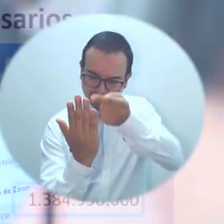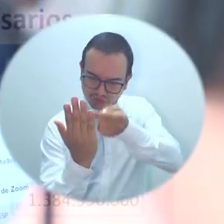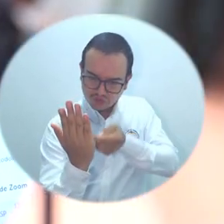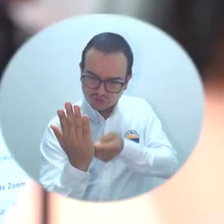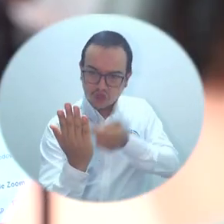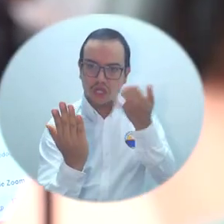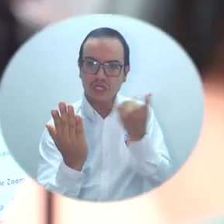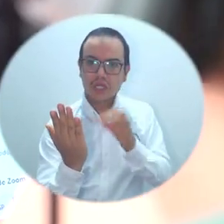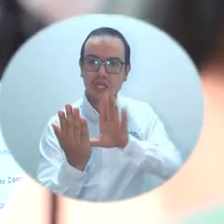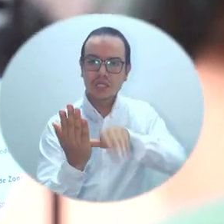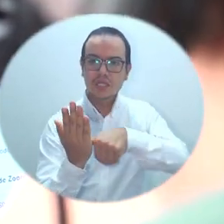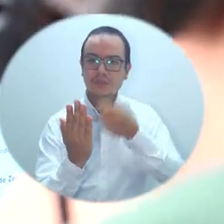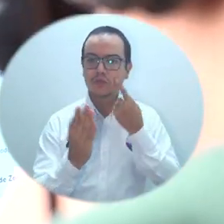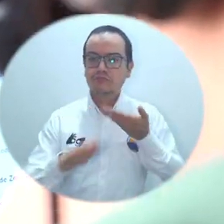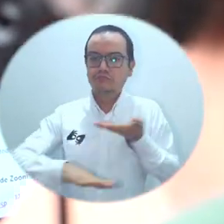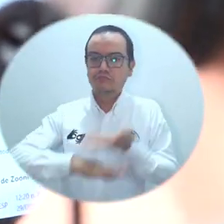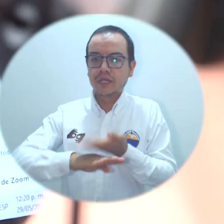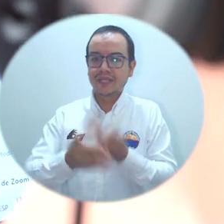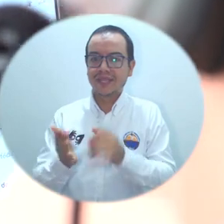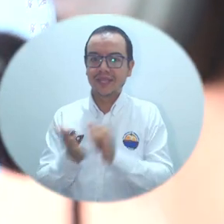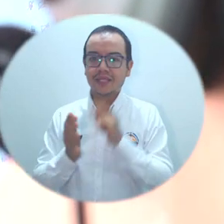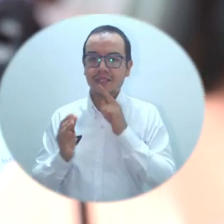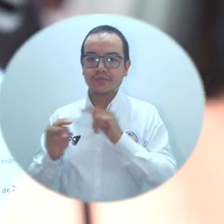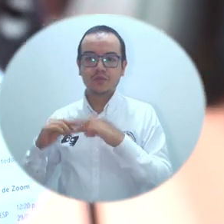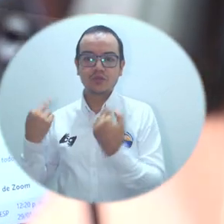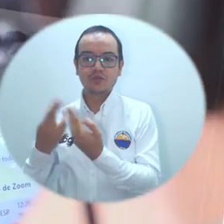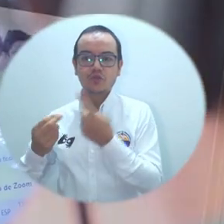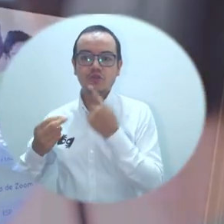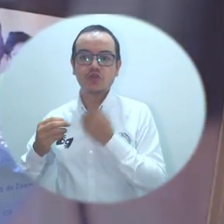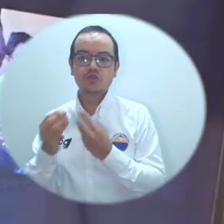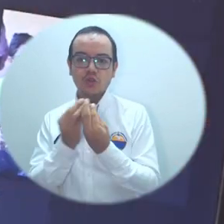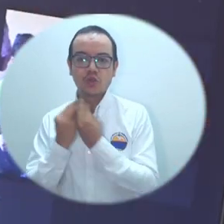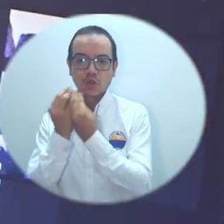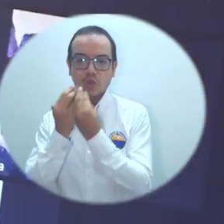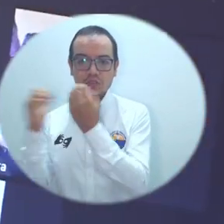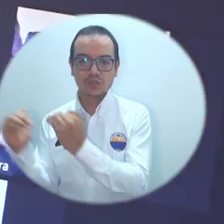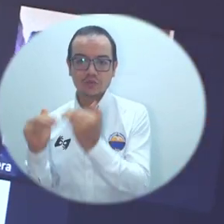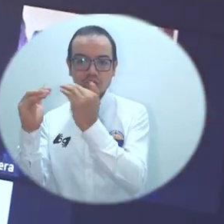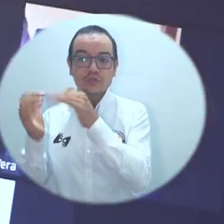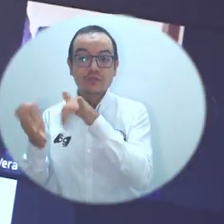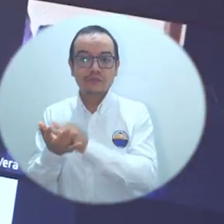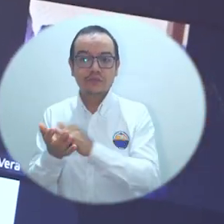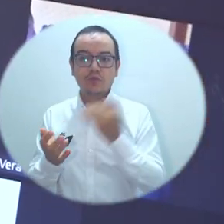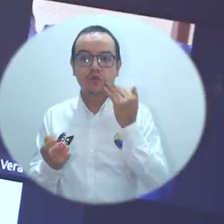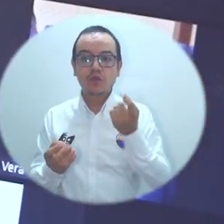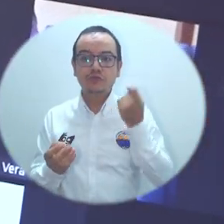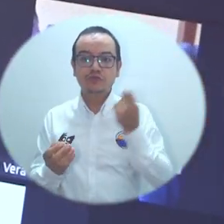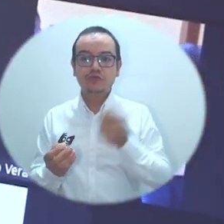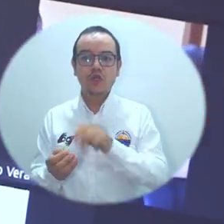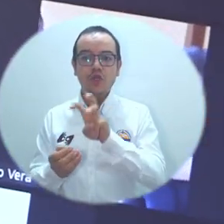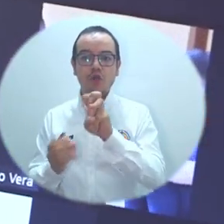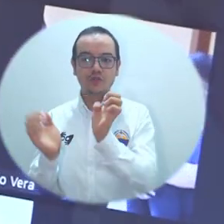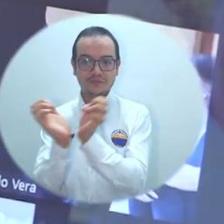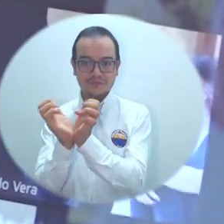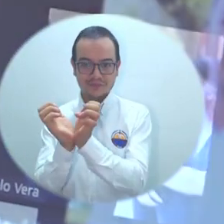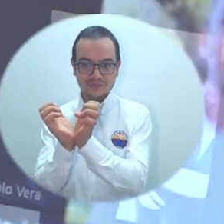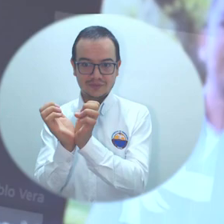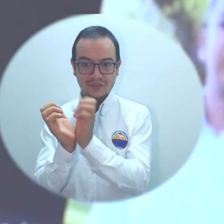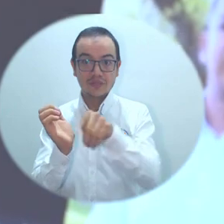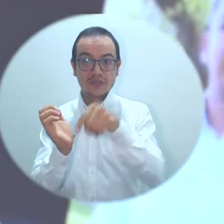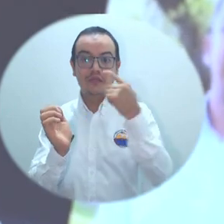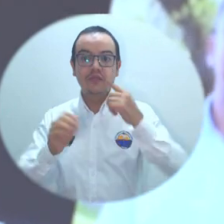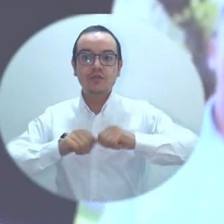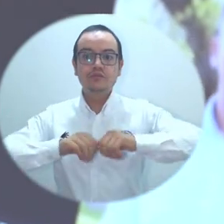directivo universitario en la anterior sesión de Consejo Superior realizada el pasado 8 de mayo y socializado con la comunidad universitaria